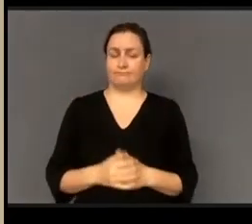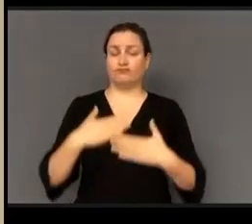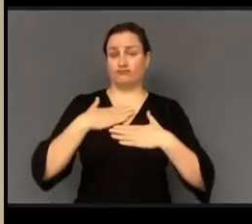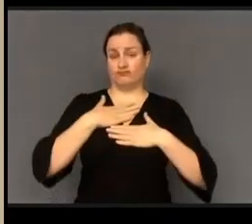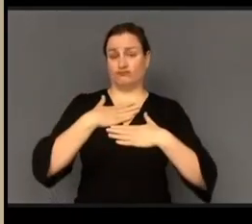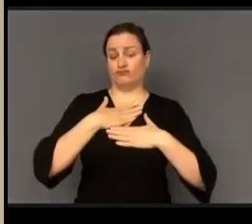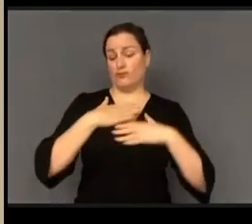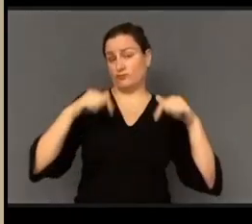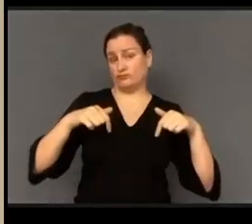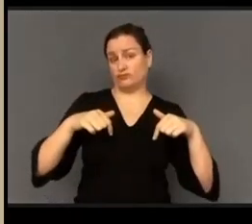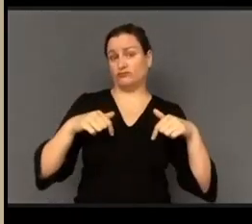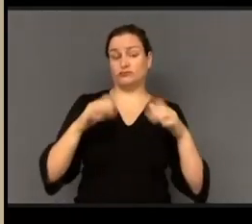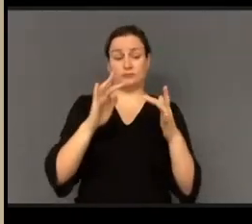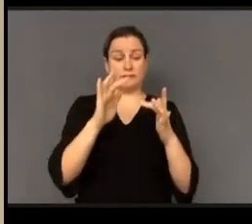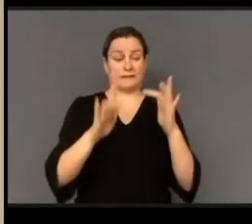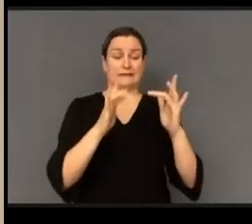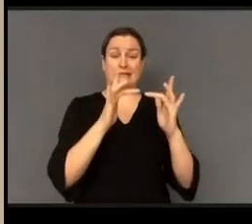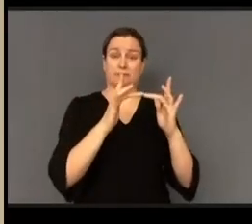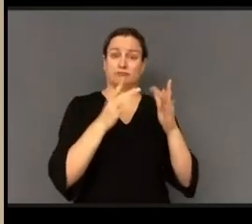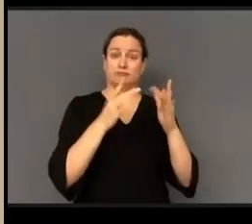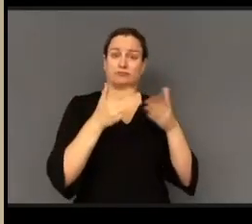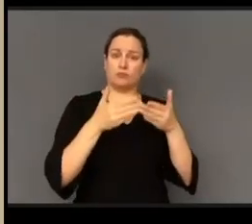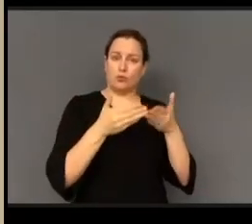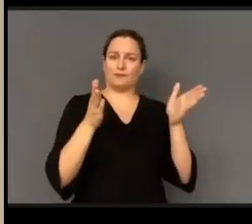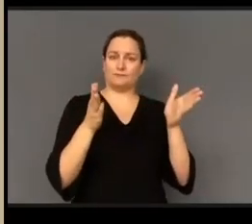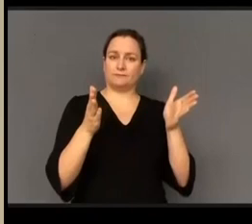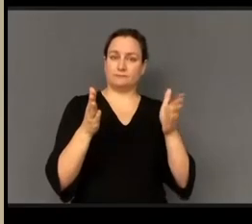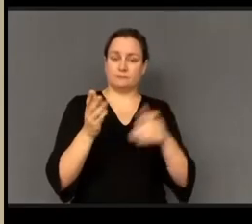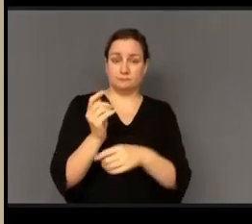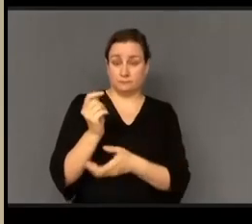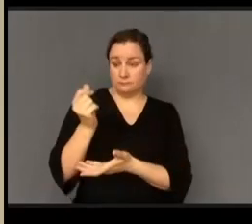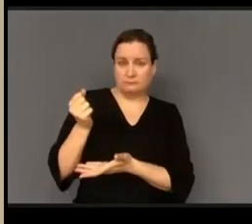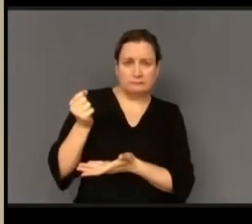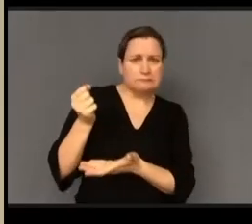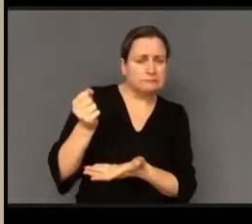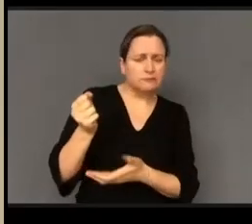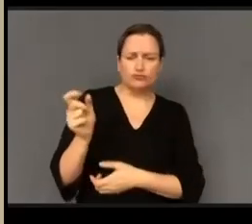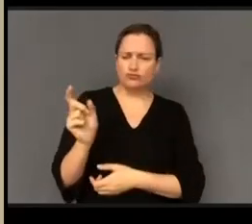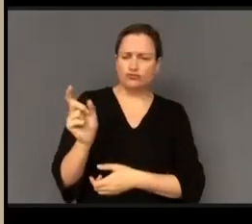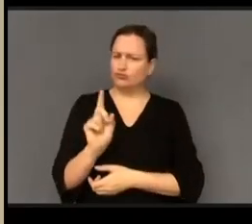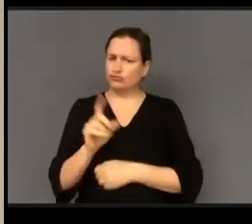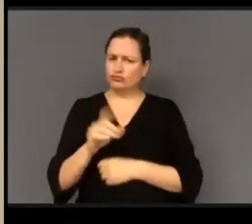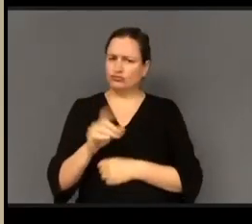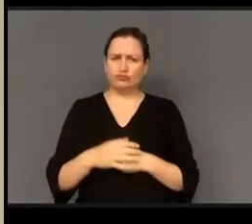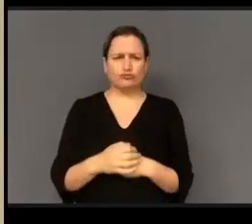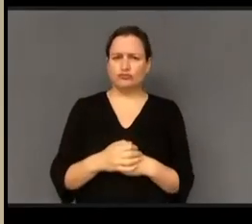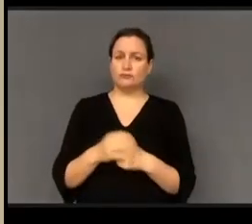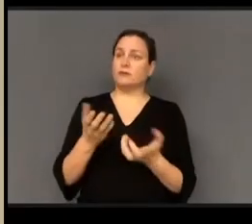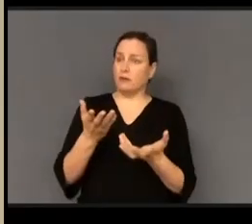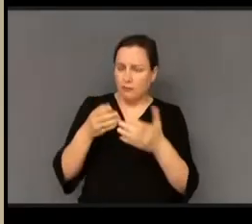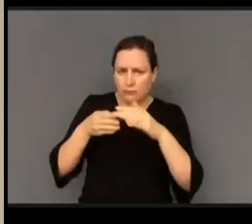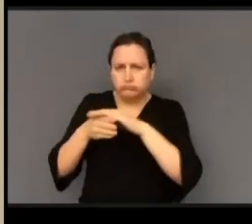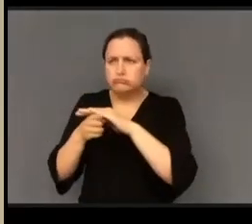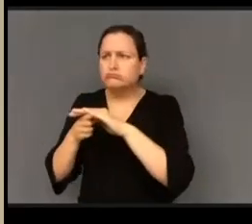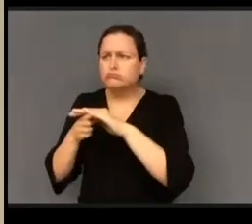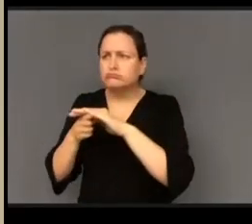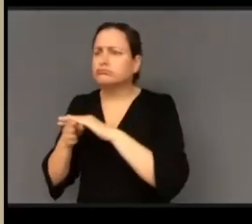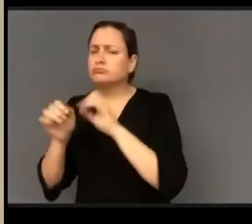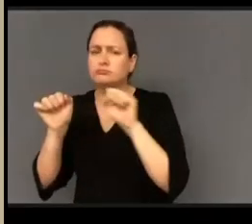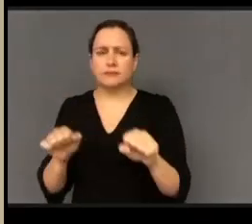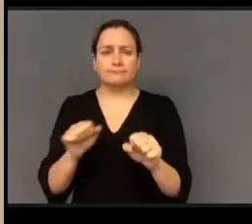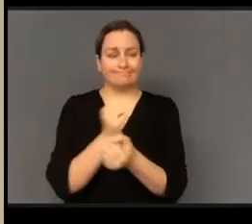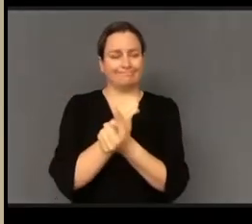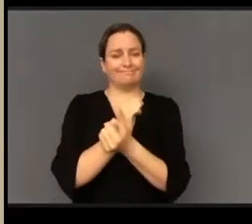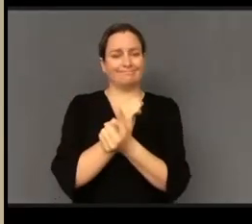siendo abierta, libre, global, interoperable, segura y digna de